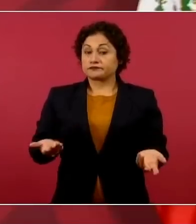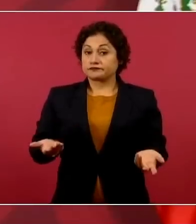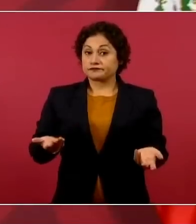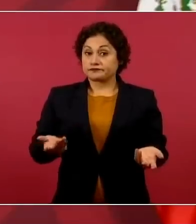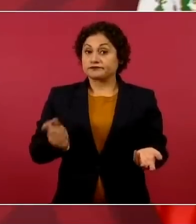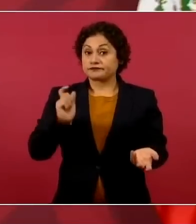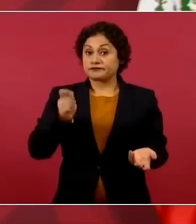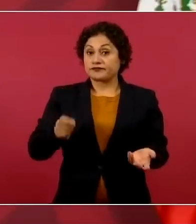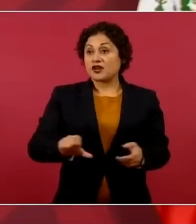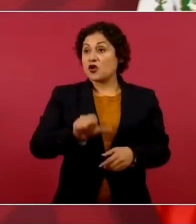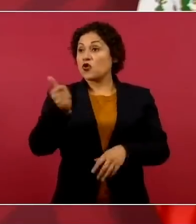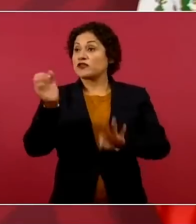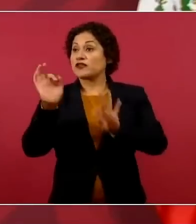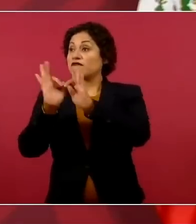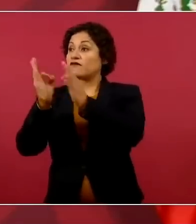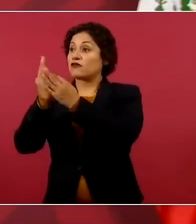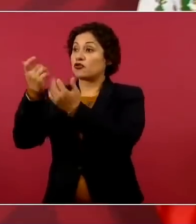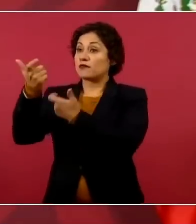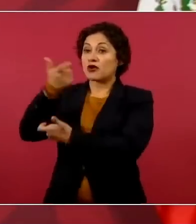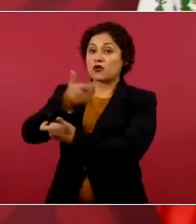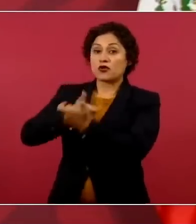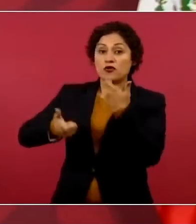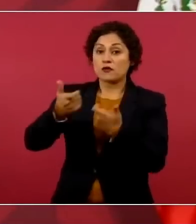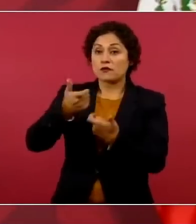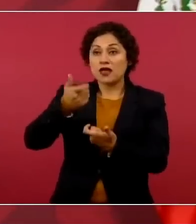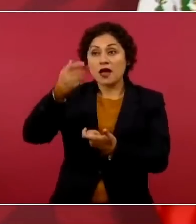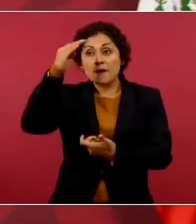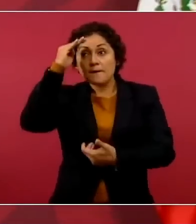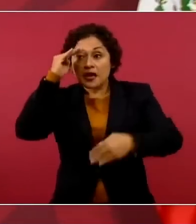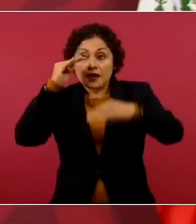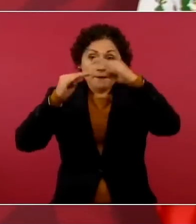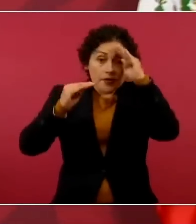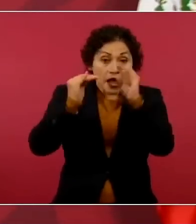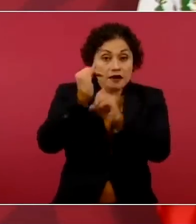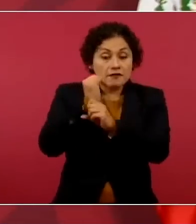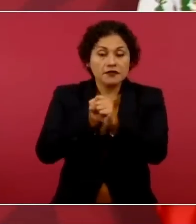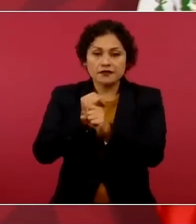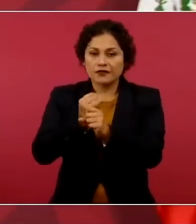economía alternativa, no hay una economía moral.